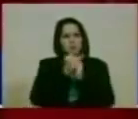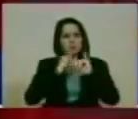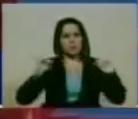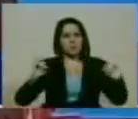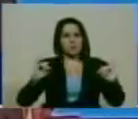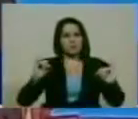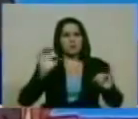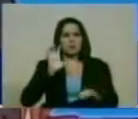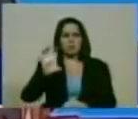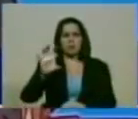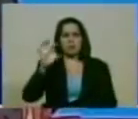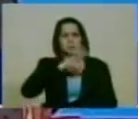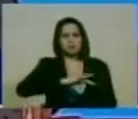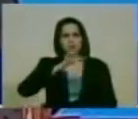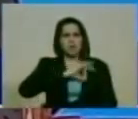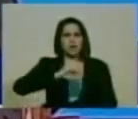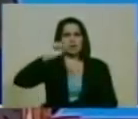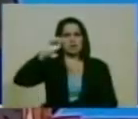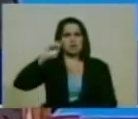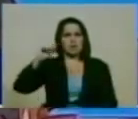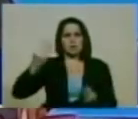¡Independencia y patria socialista!